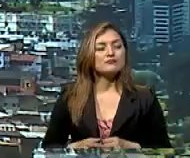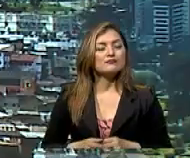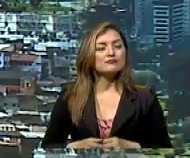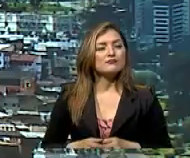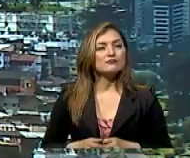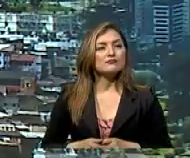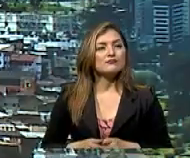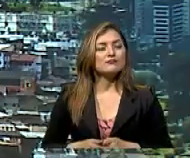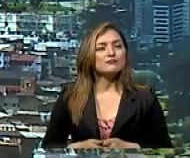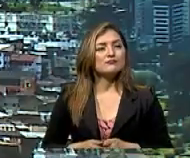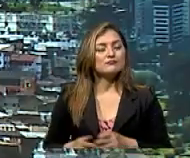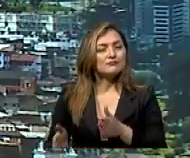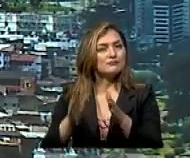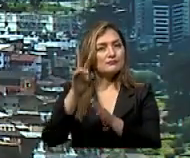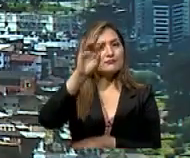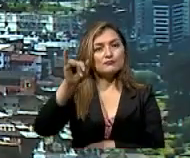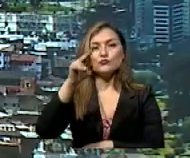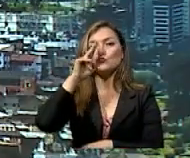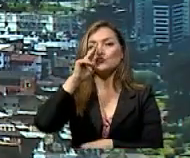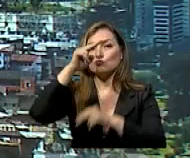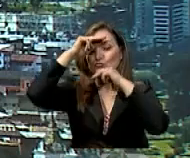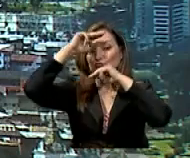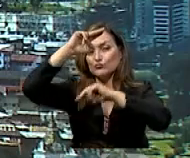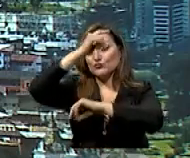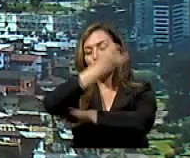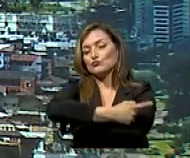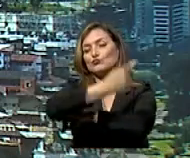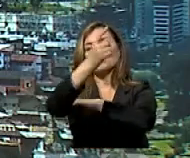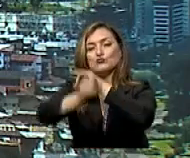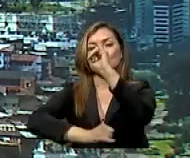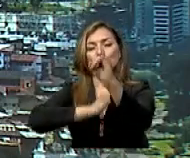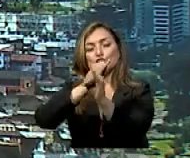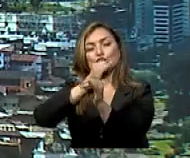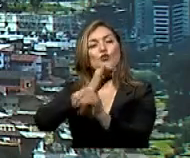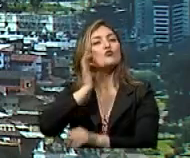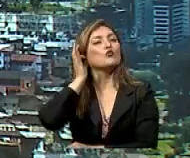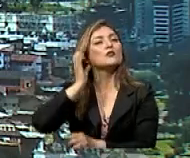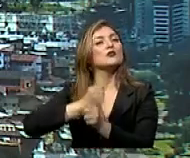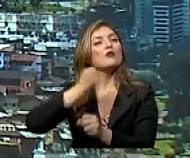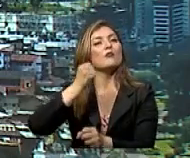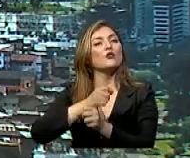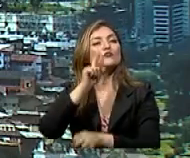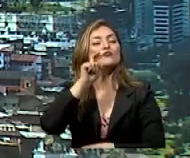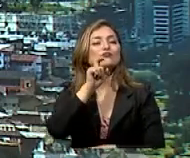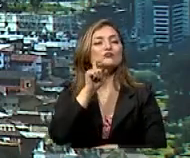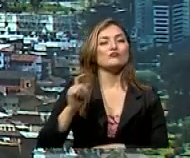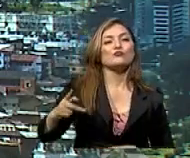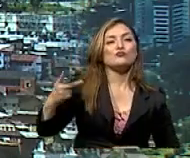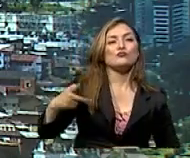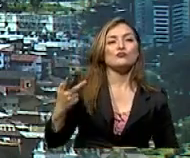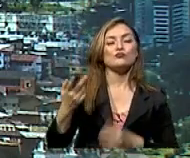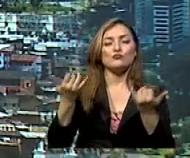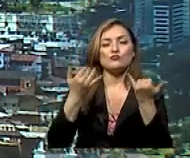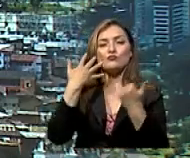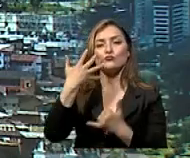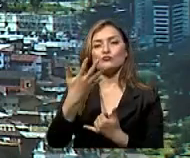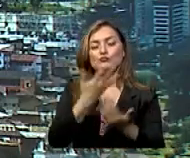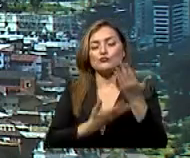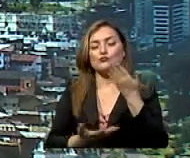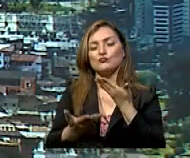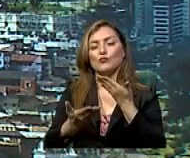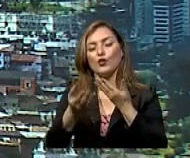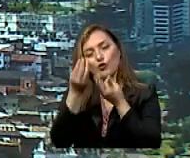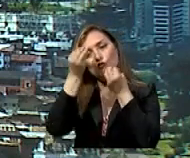Hoy, 2 de junio, se conmemora el Día Internacional de la Trabajadora Sexual. En el marco de esta fecha compartimos con ustedes un